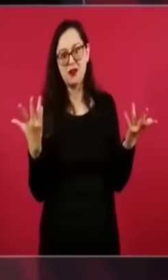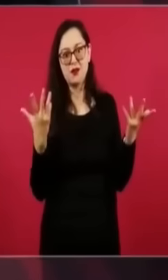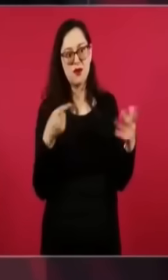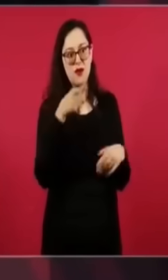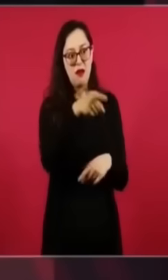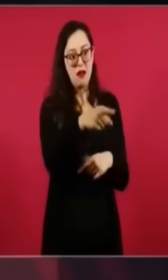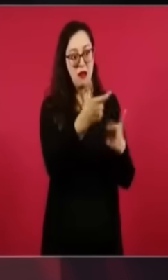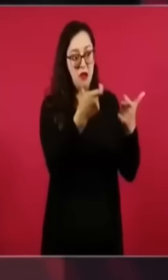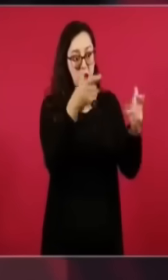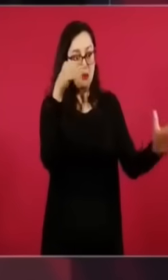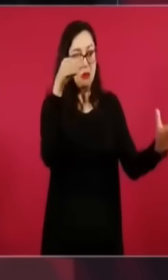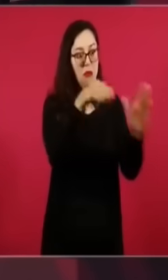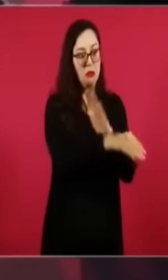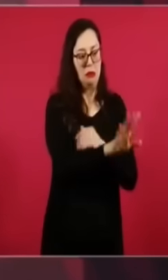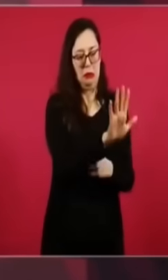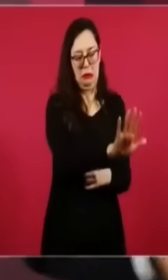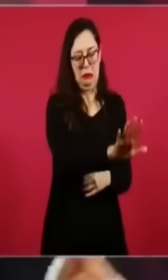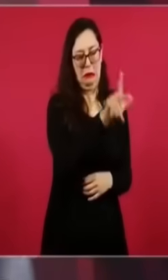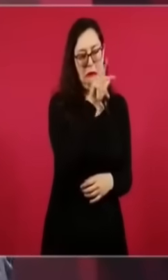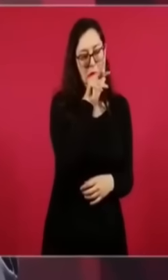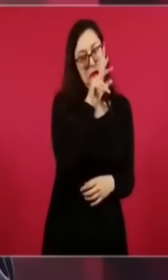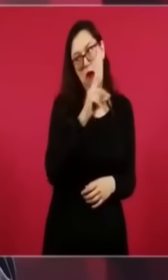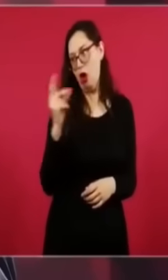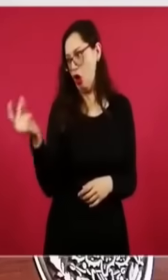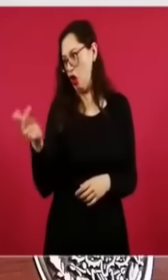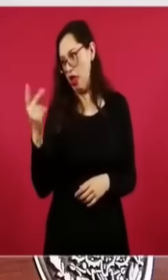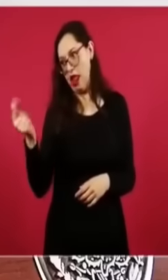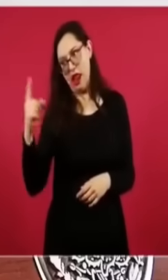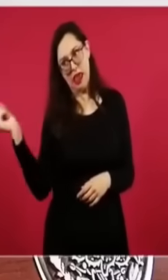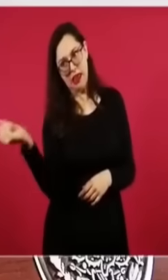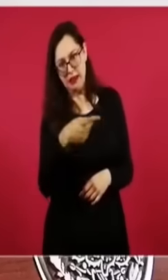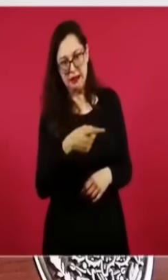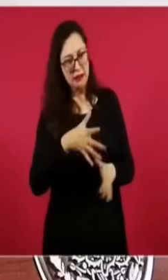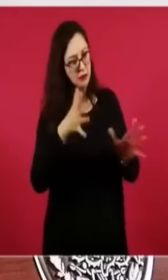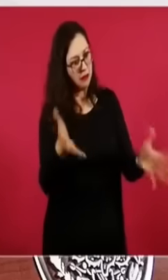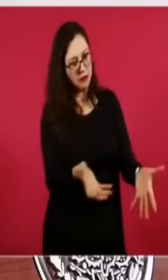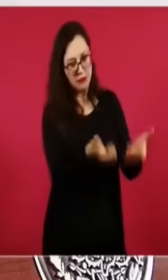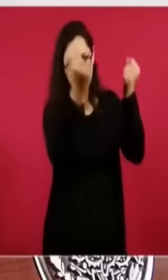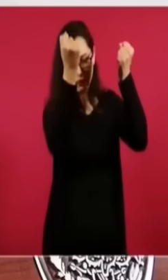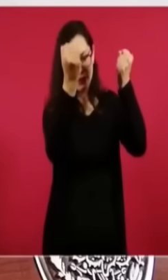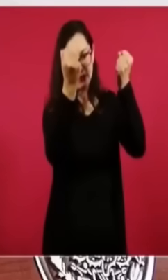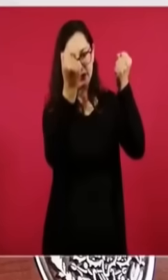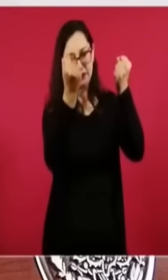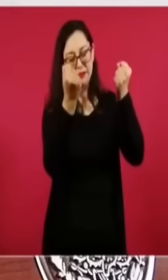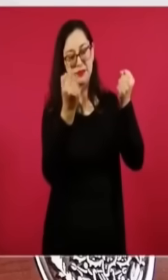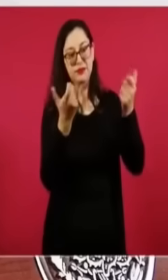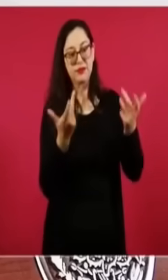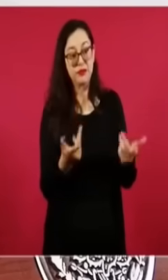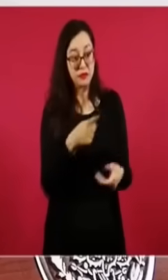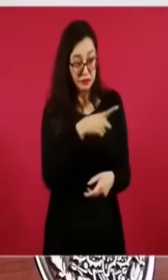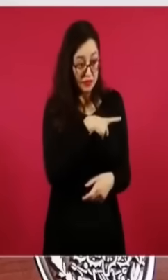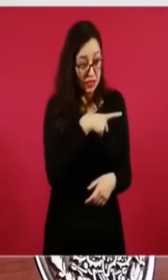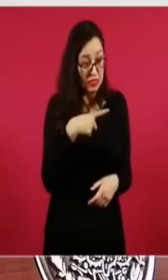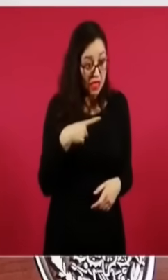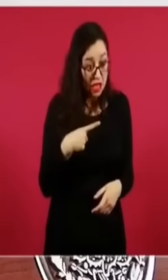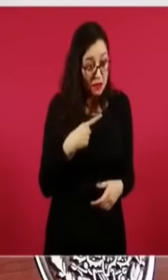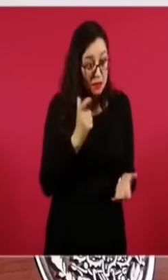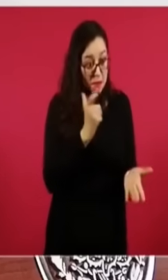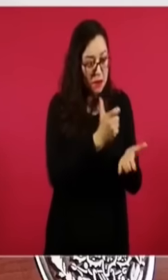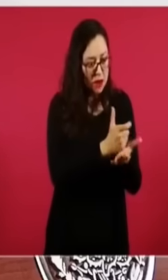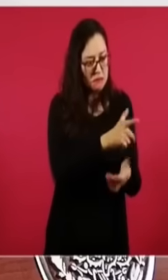noviembre del 2024. ¿Y qué cree, adulto mayor? Usted va a cobrar 6,000 pesos de manera